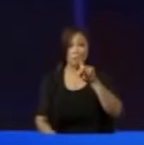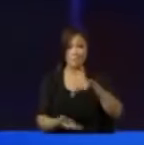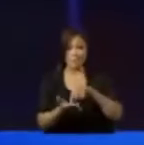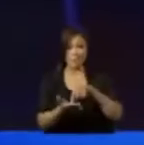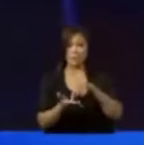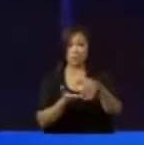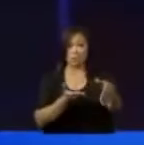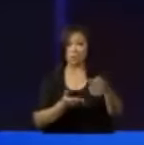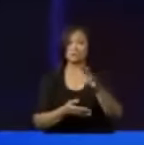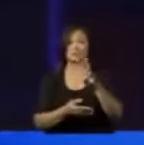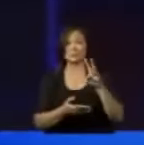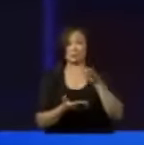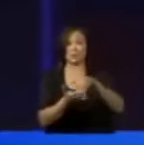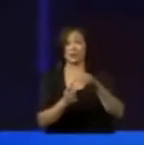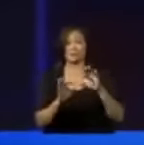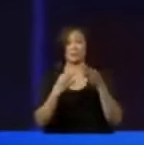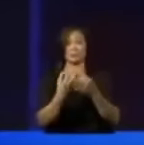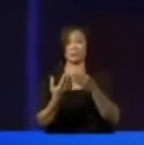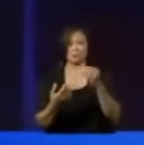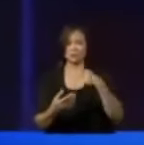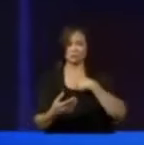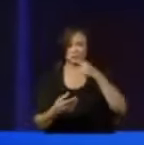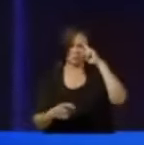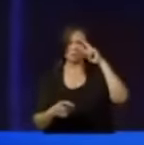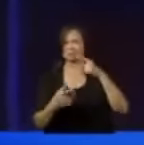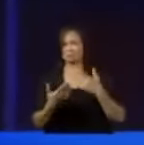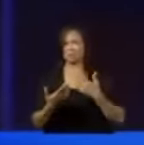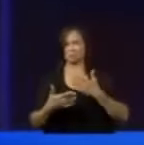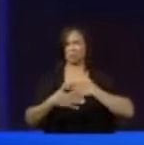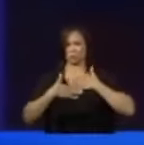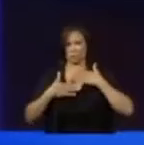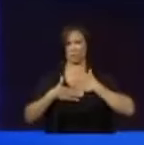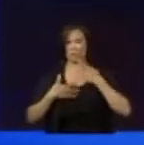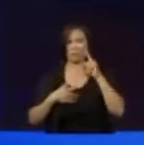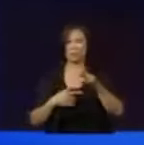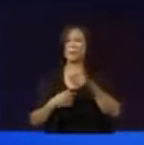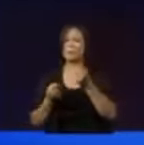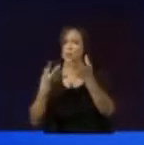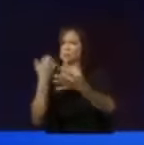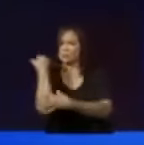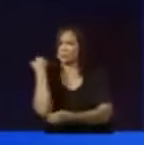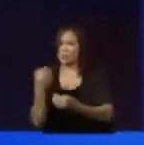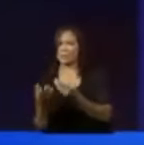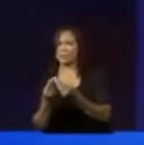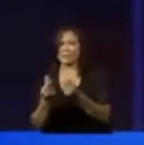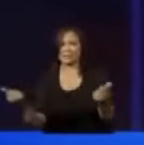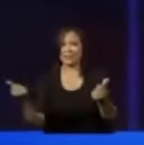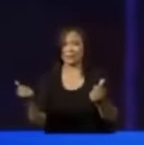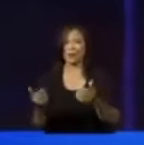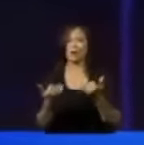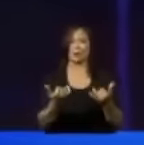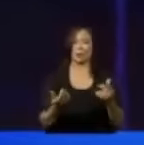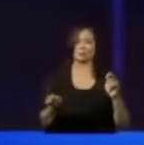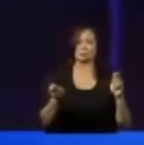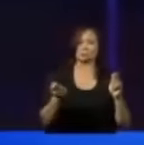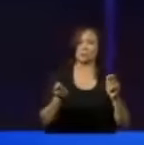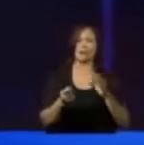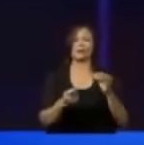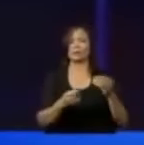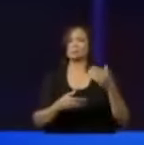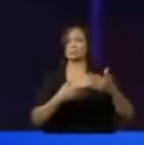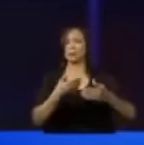1.600.000 dominicanos. No me arrepiento. Yo creo que eso ha sacado mucha gente de la pobreza. Pero no solamente se lo estamos dando, sino